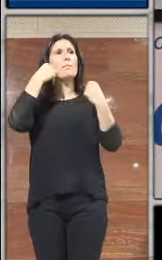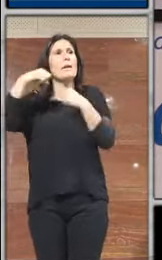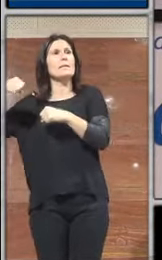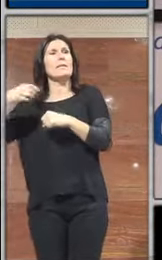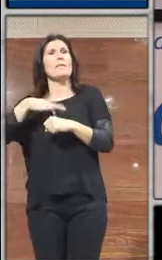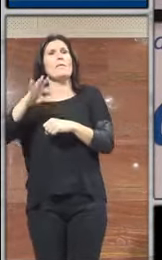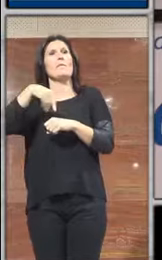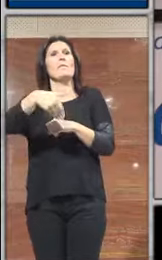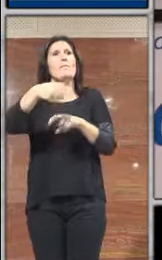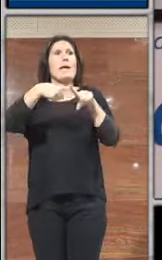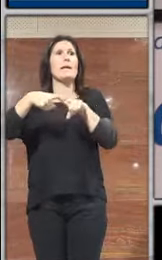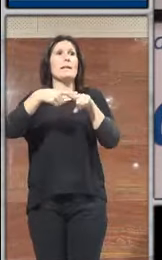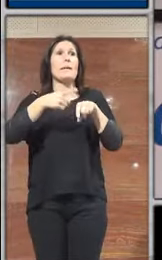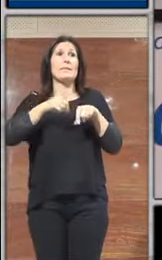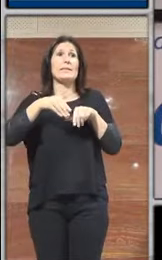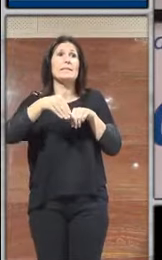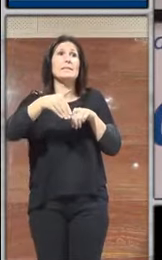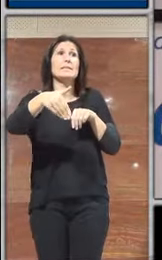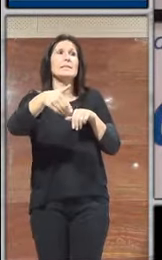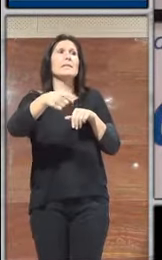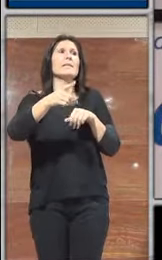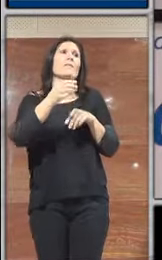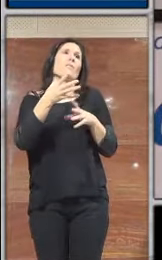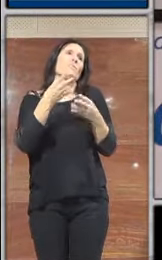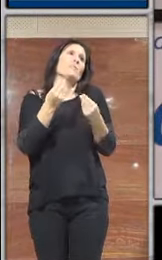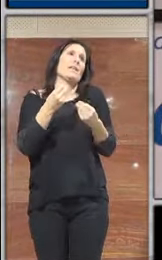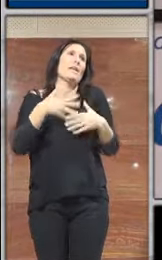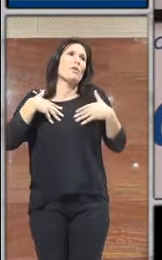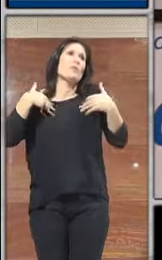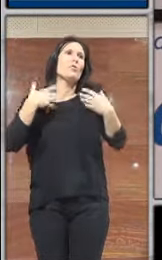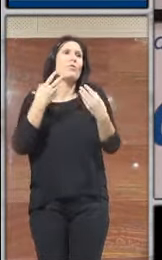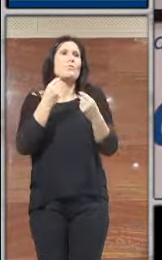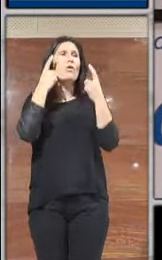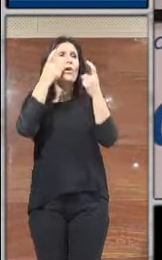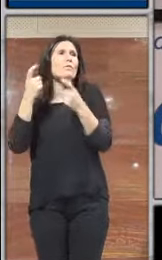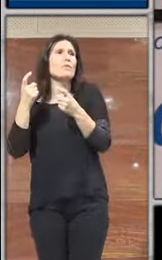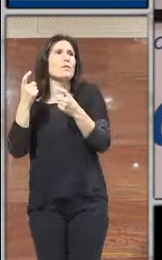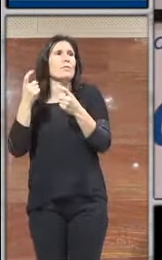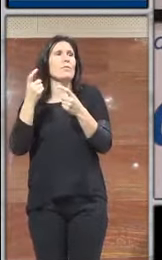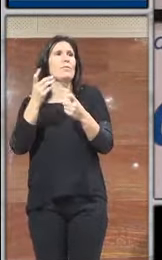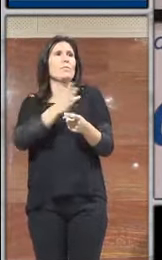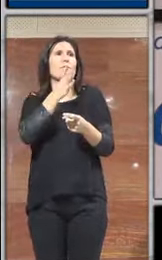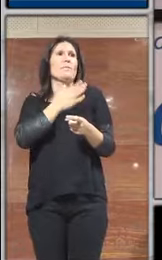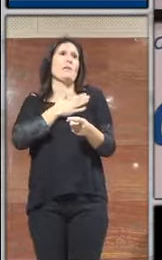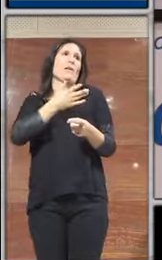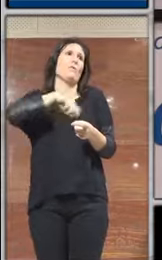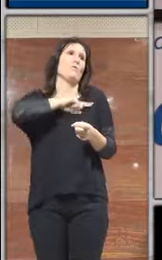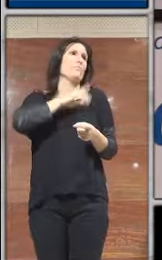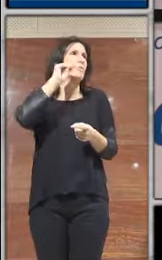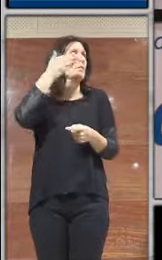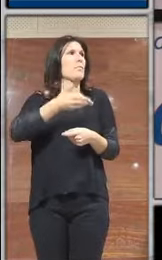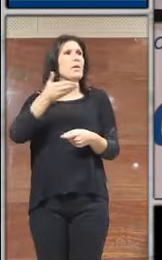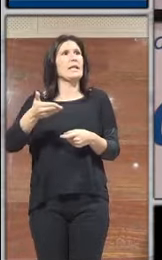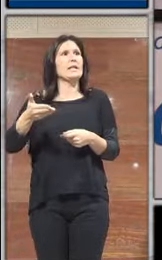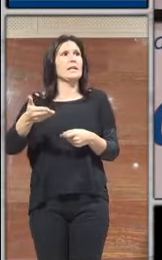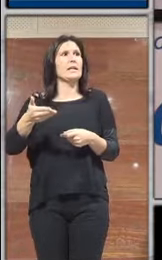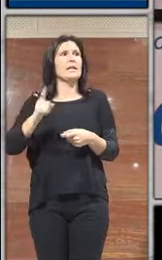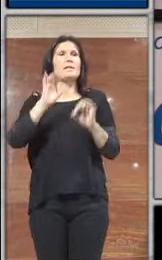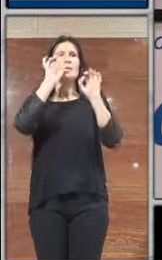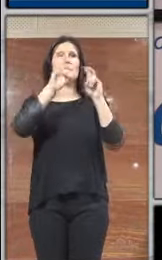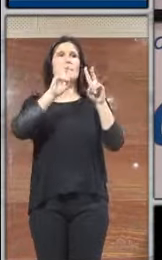compartir dentro de unos meses con mucha ilusión y también con mucho esfuerzo porque para nosotros es muy importante que la